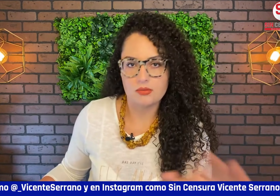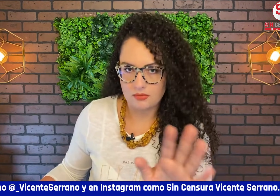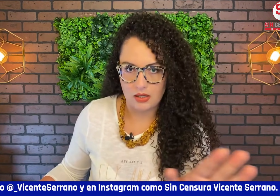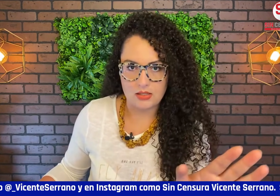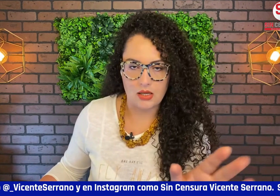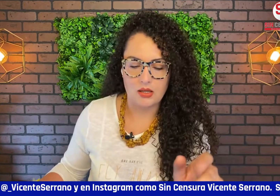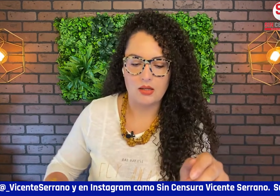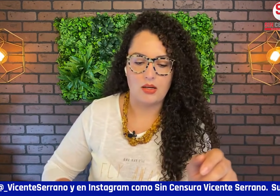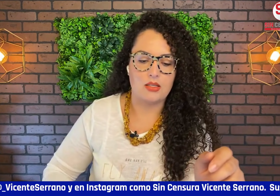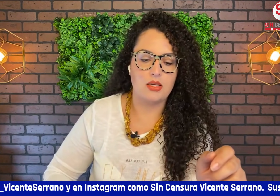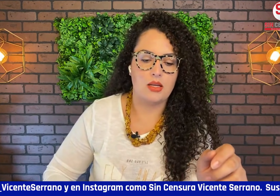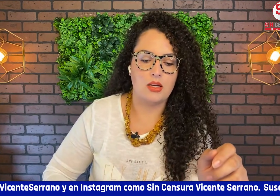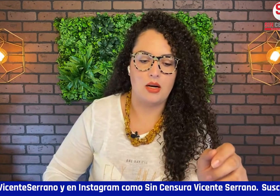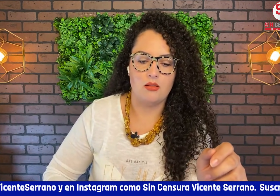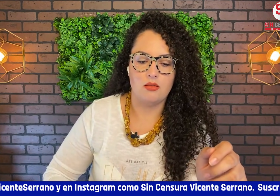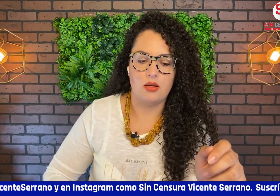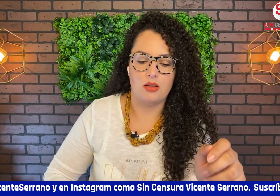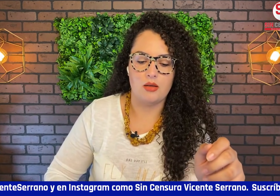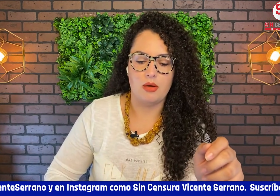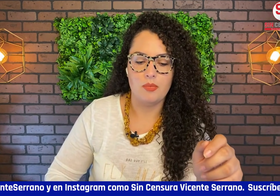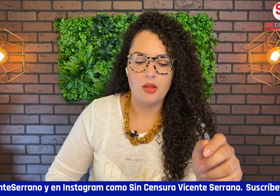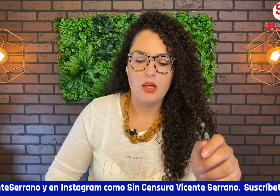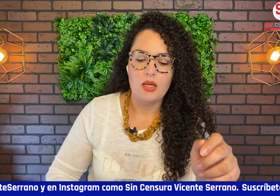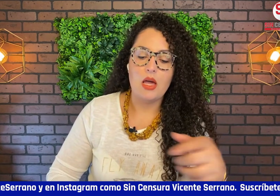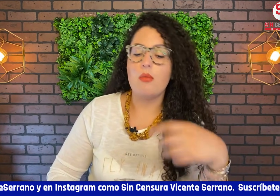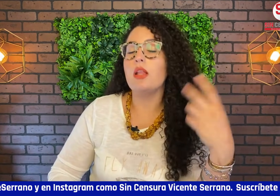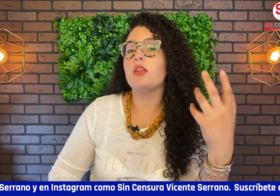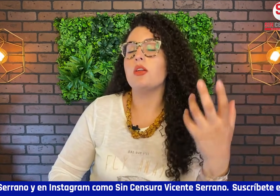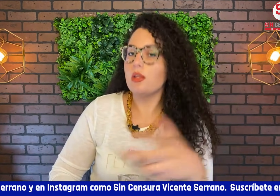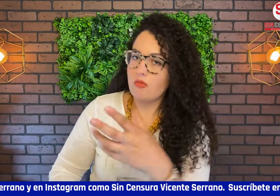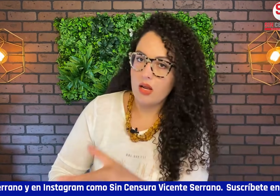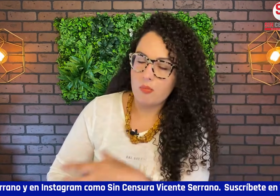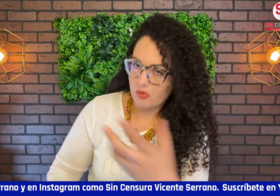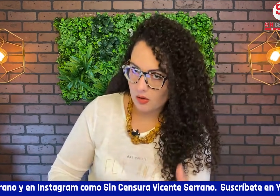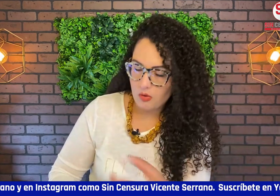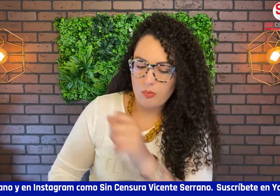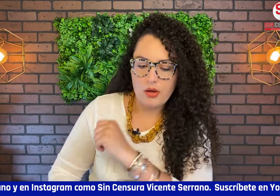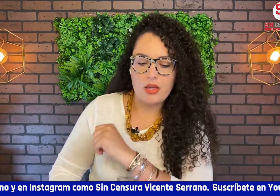pueden. Así de claro el tema. Y hablando de inferir porque uno puede,